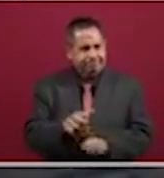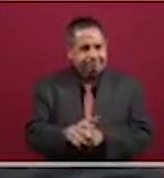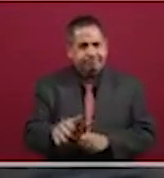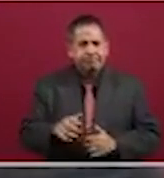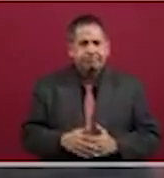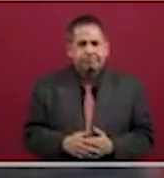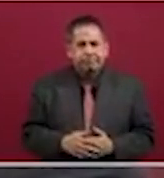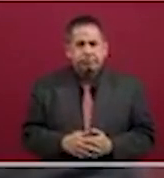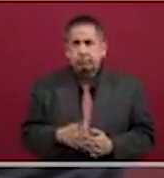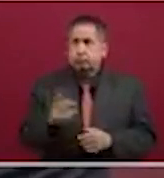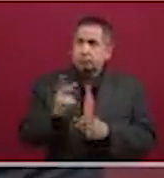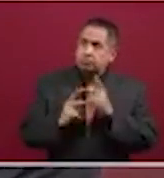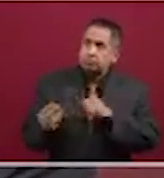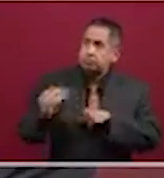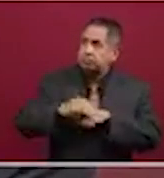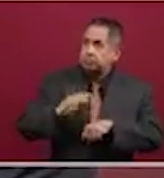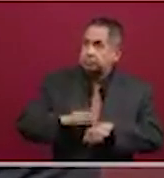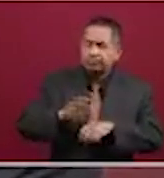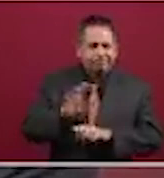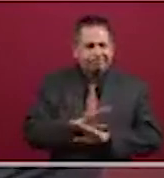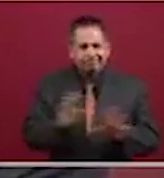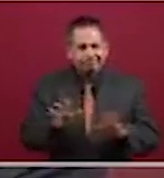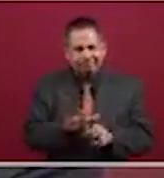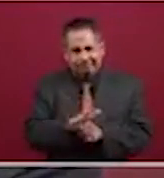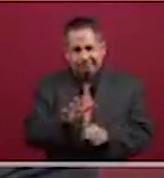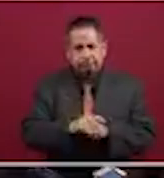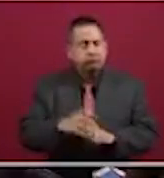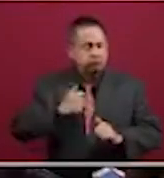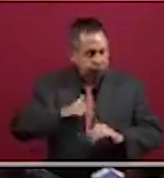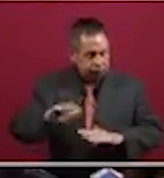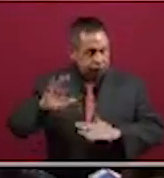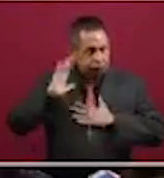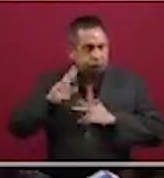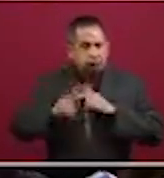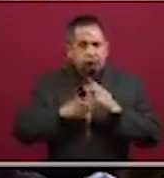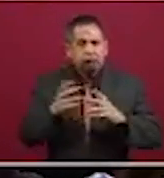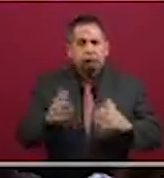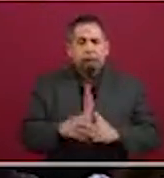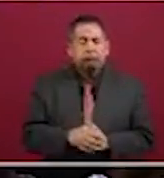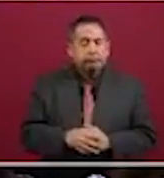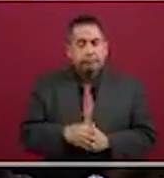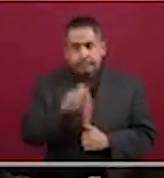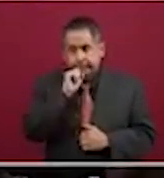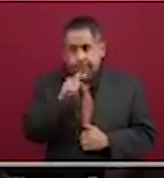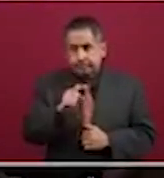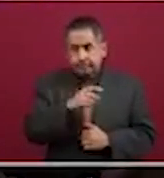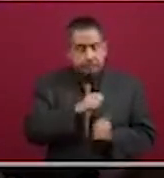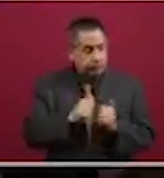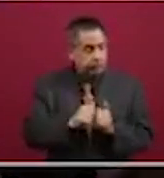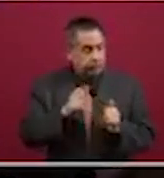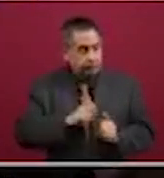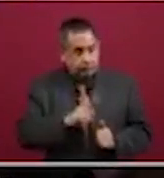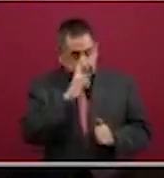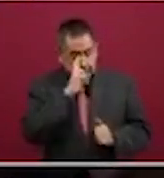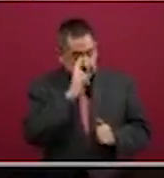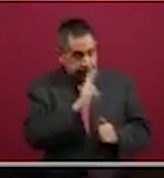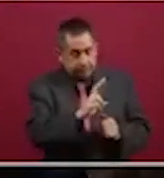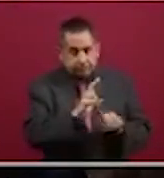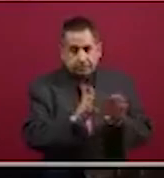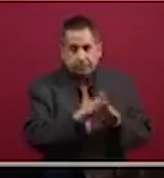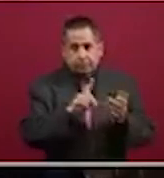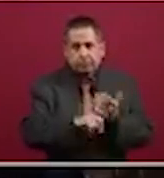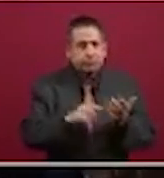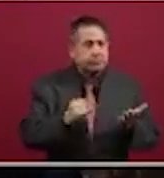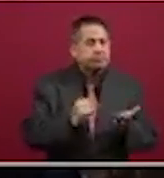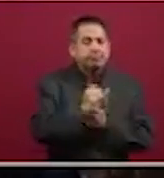o aumentar la deuda se fue un compromiso que hicimos siendo también respetuosos de las decisiones